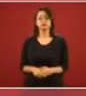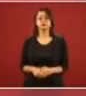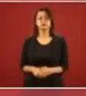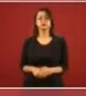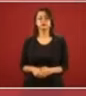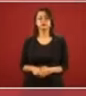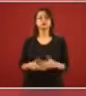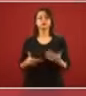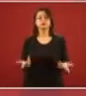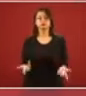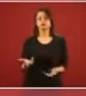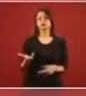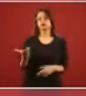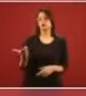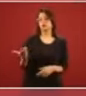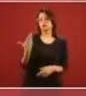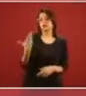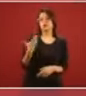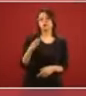La Fiscalía nos entregó